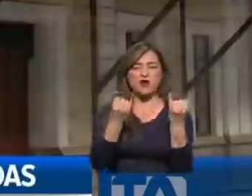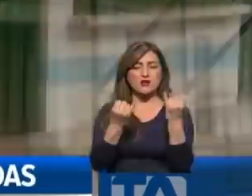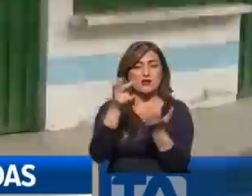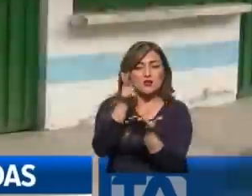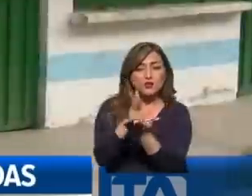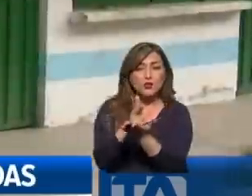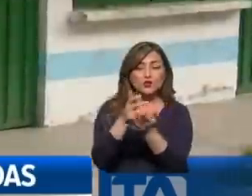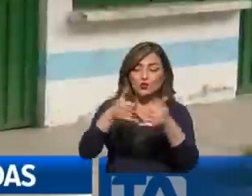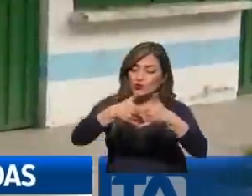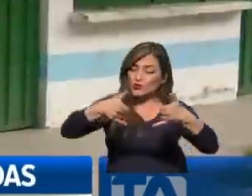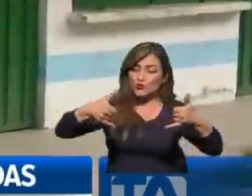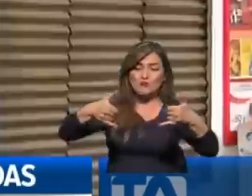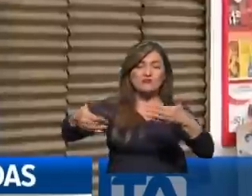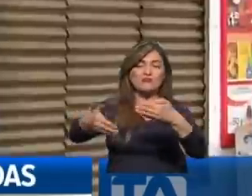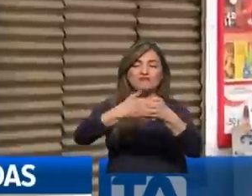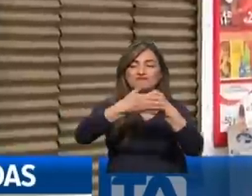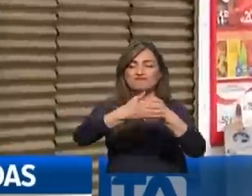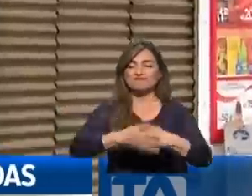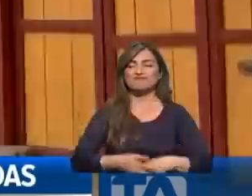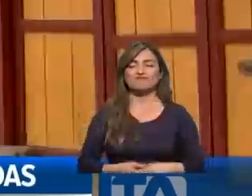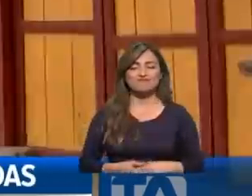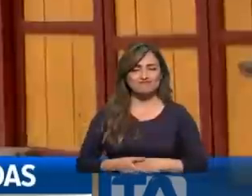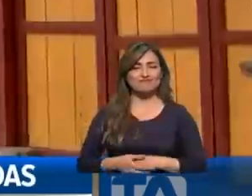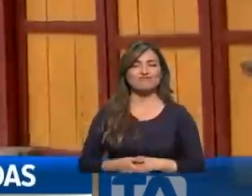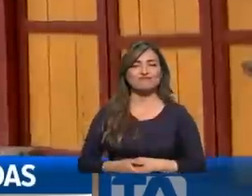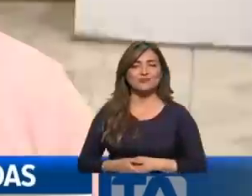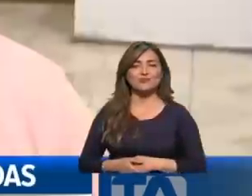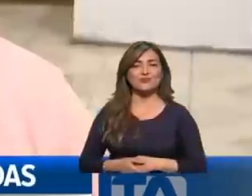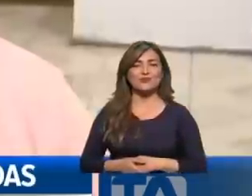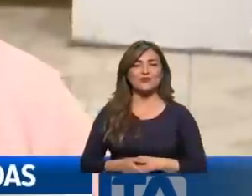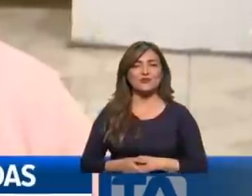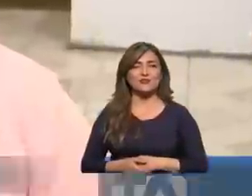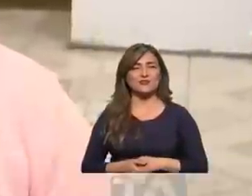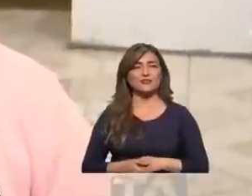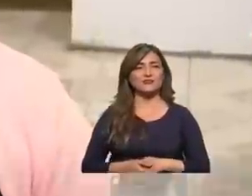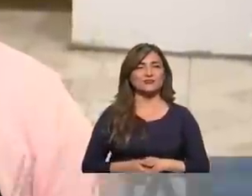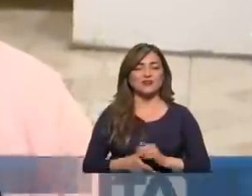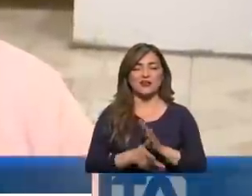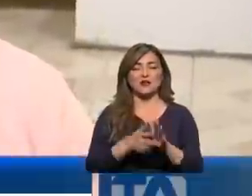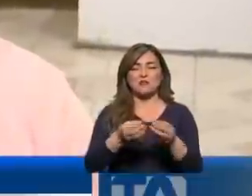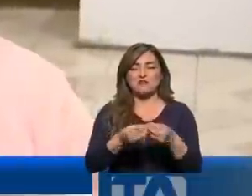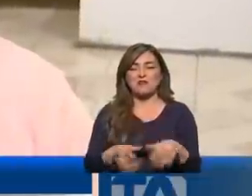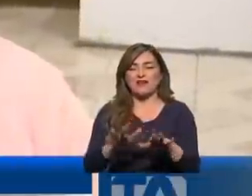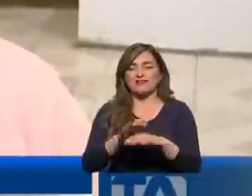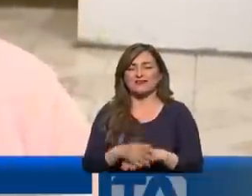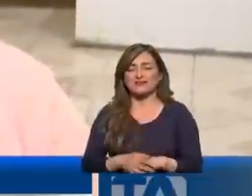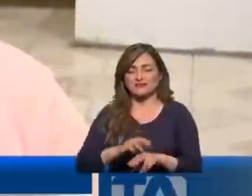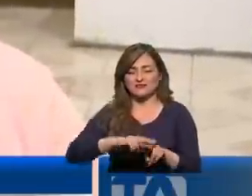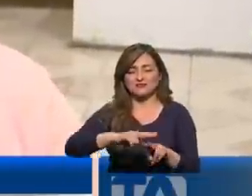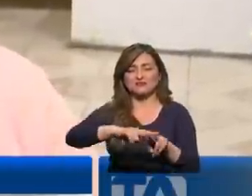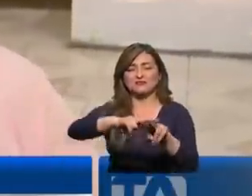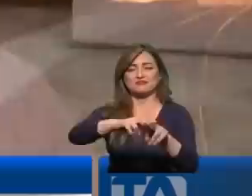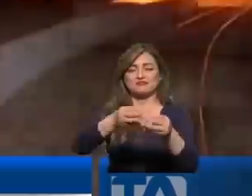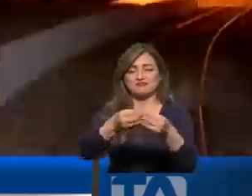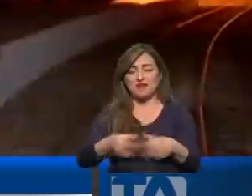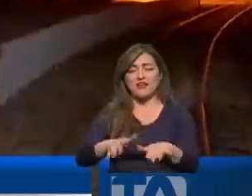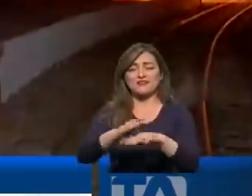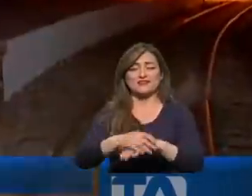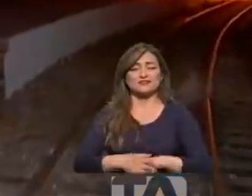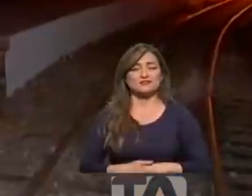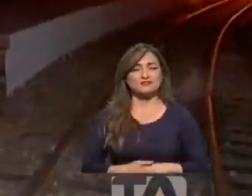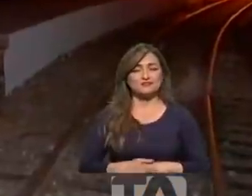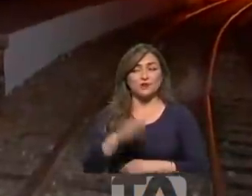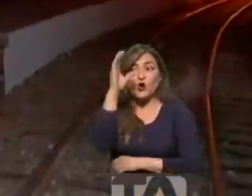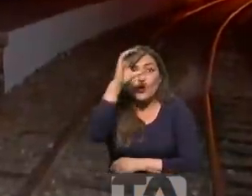estación y los locales aledaños están cerrados y abandonados. Totalmente perdió tren, hasta ferrocarril la línea está perdiendo. Y ni hablar